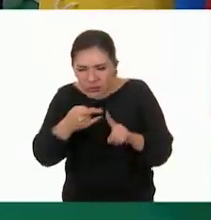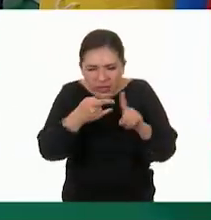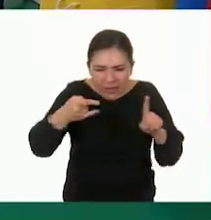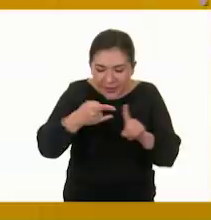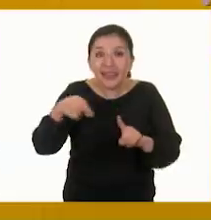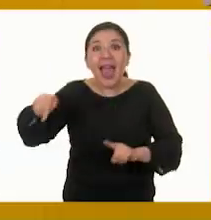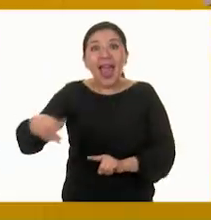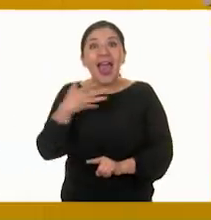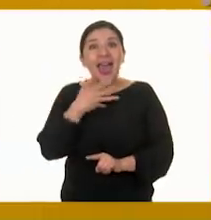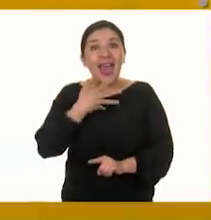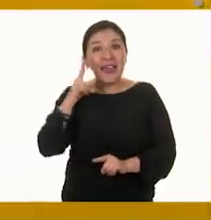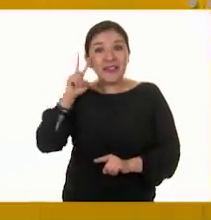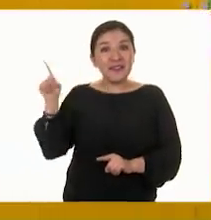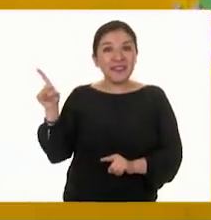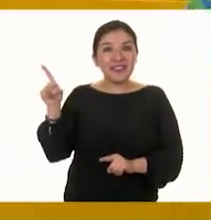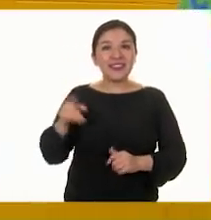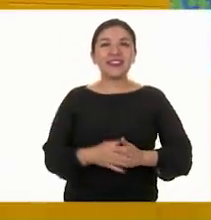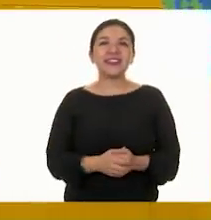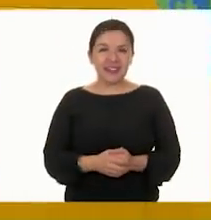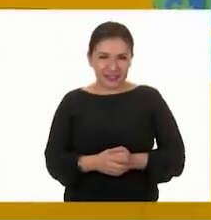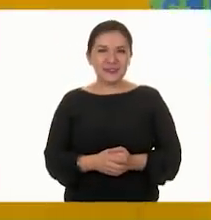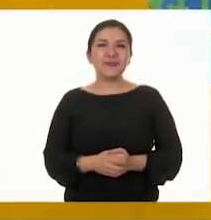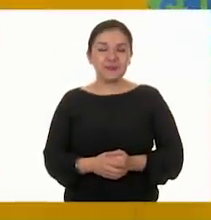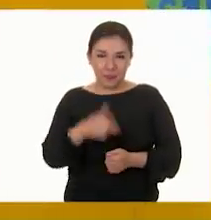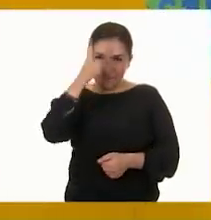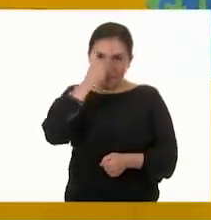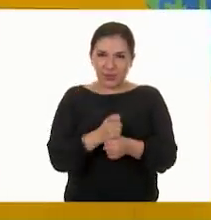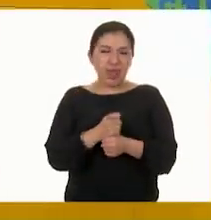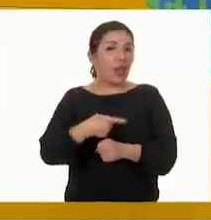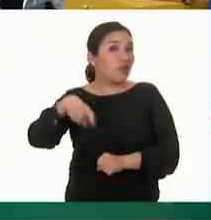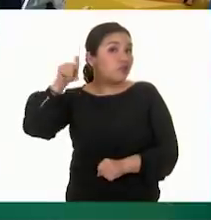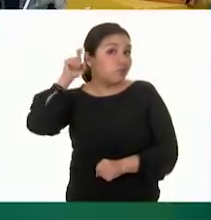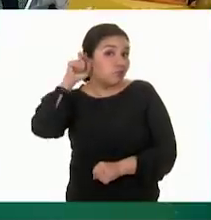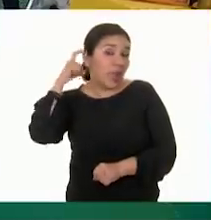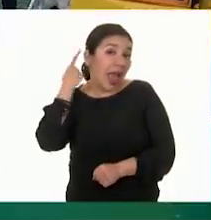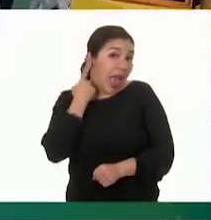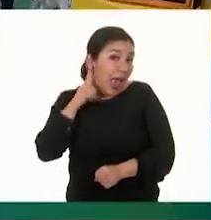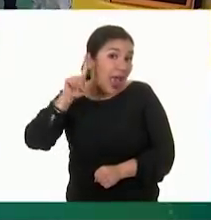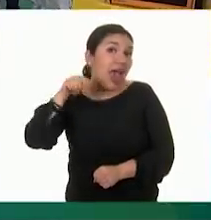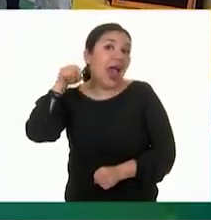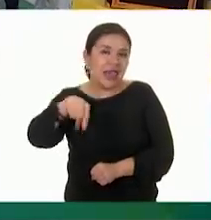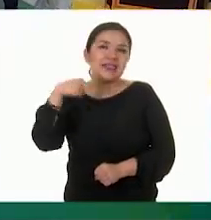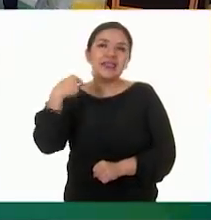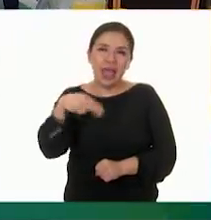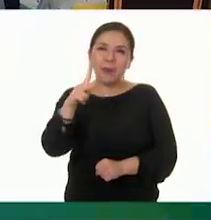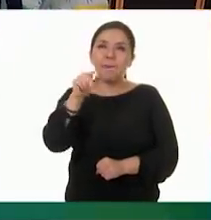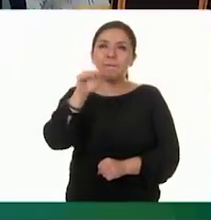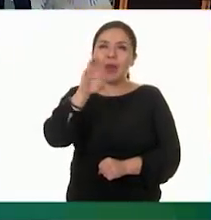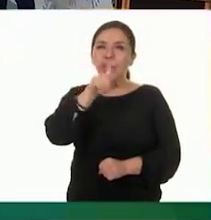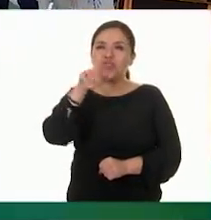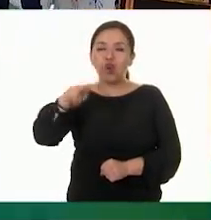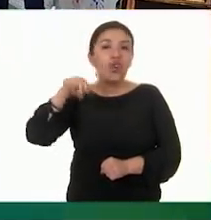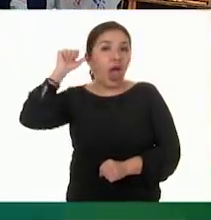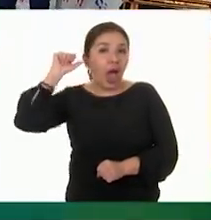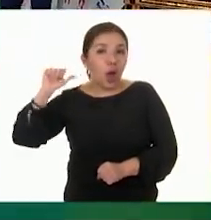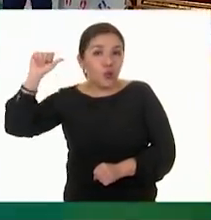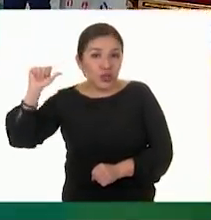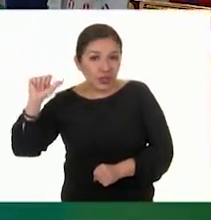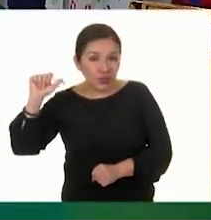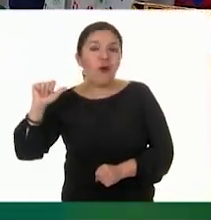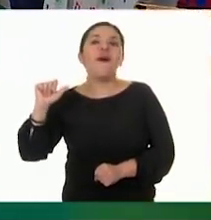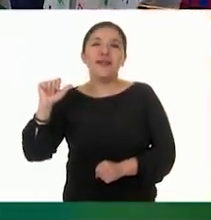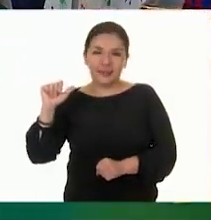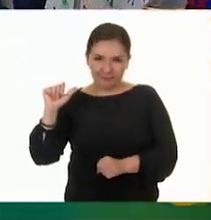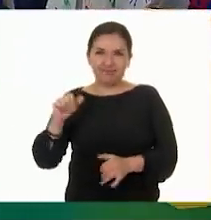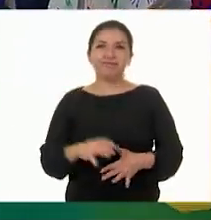sí, aquí la tenemos. La primera parte de del oído va a ser el pabellón auditivo, que es la cuenquita,